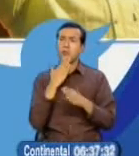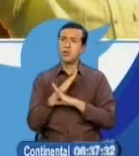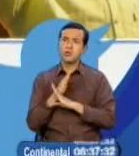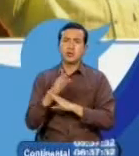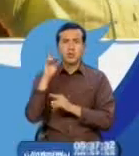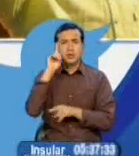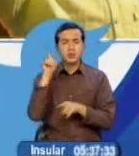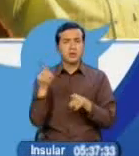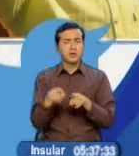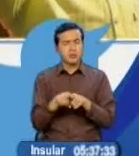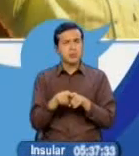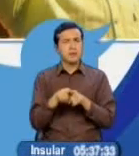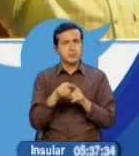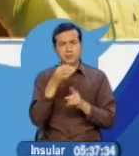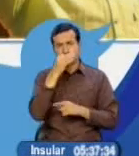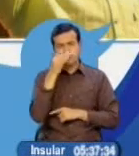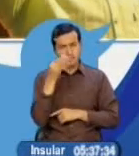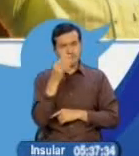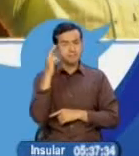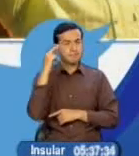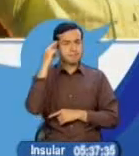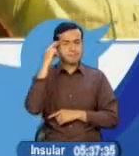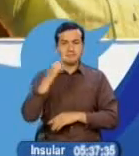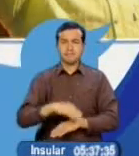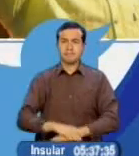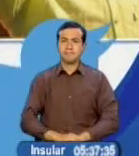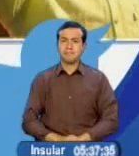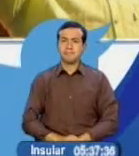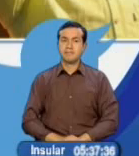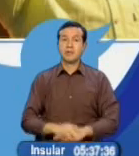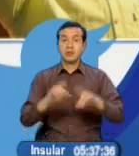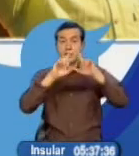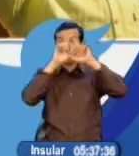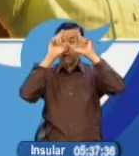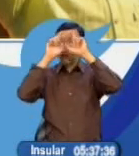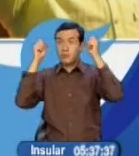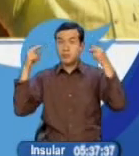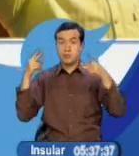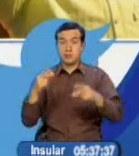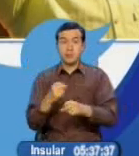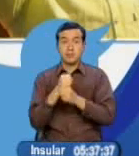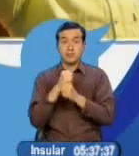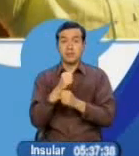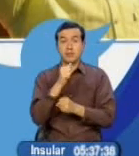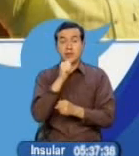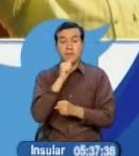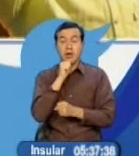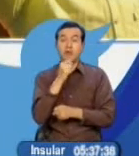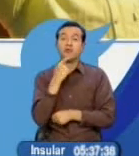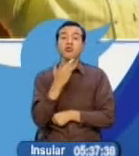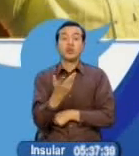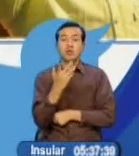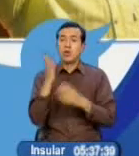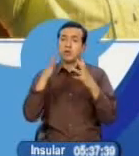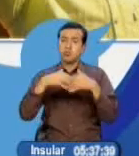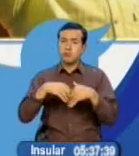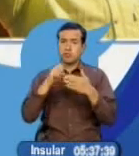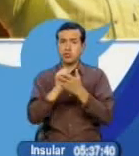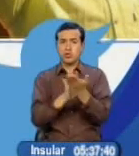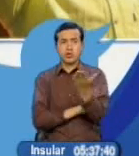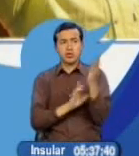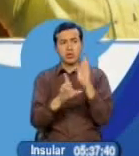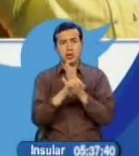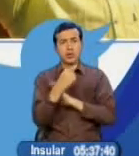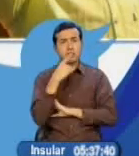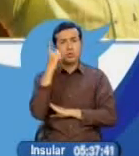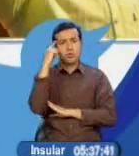los acuerdos, realmente para reflexionar. Las compañías de medicina prepagada argumentan que quebrarán si, como dice un proyecto de ley,